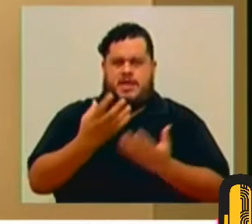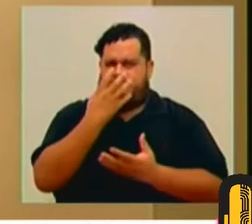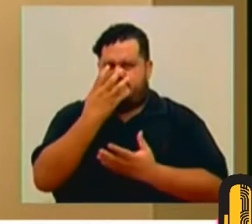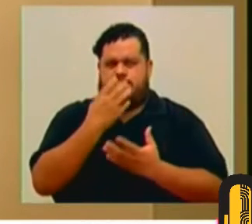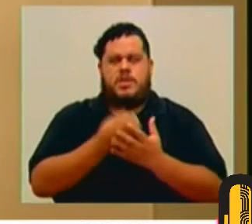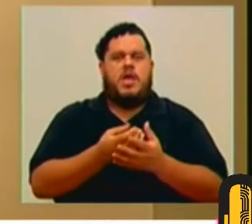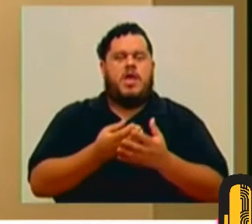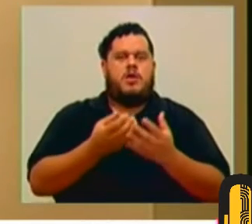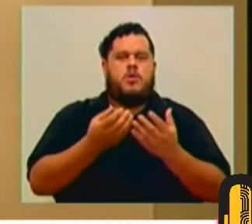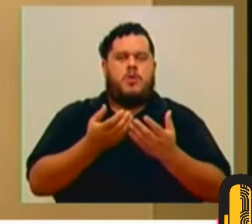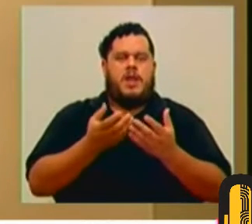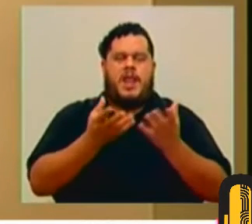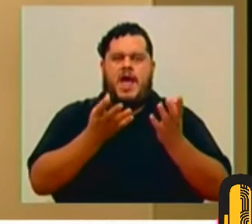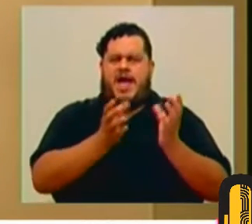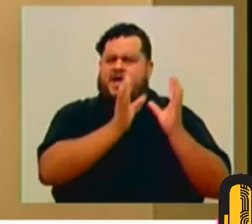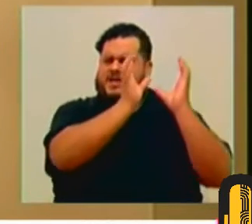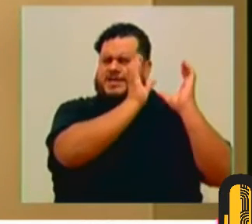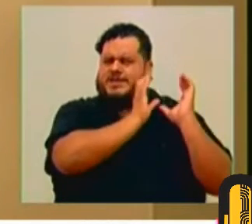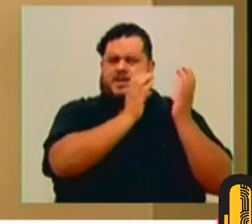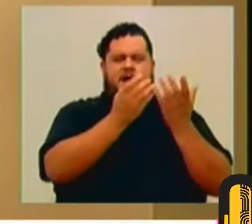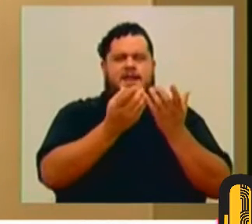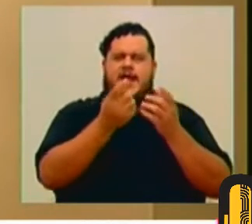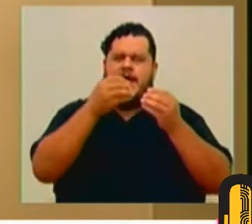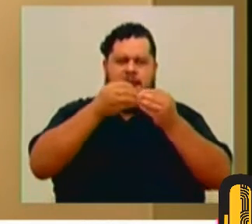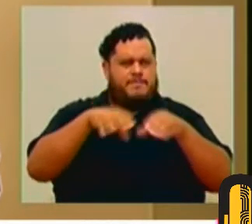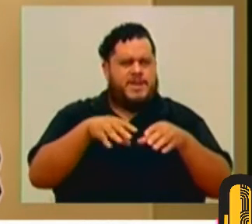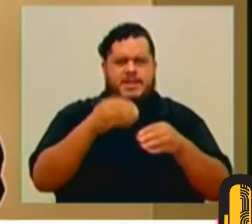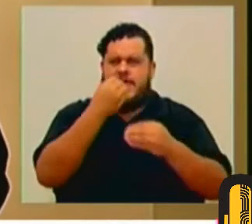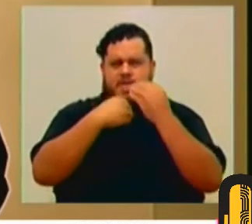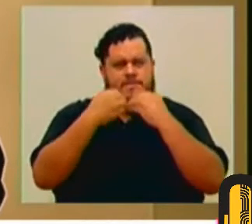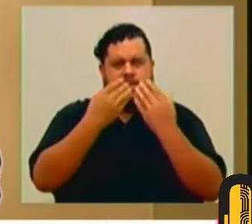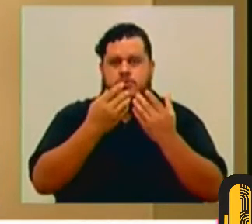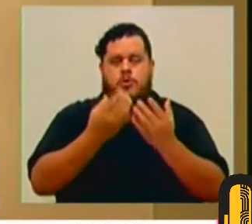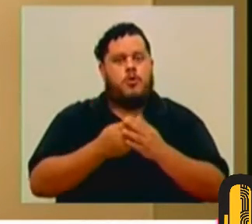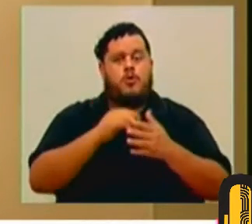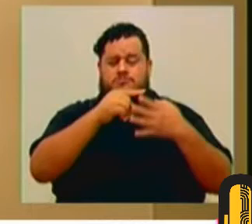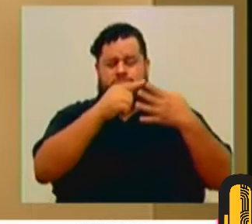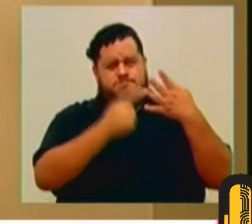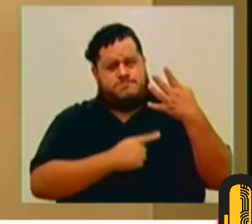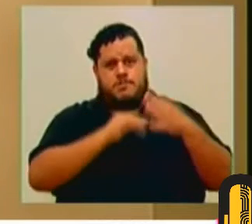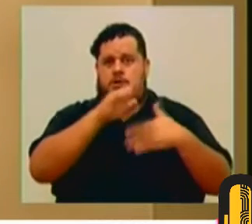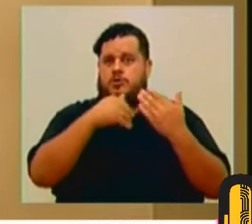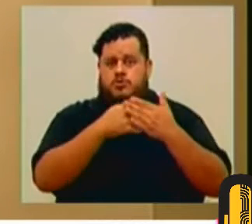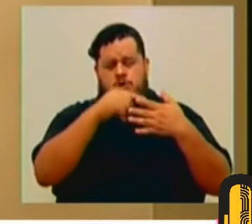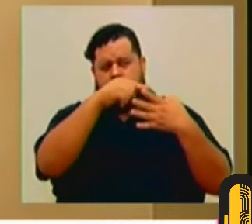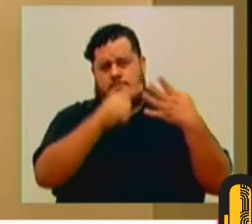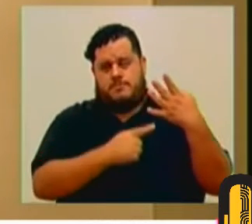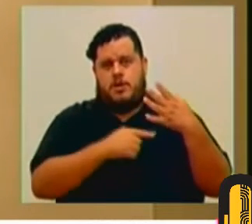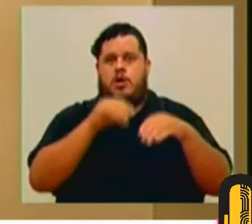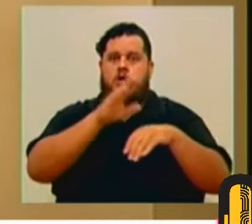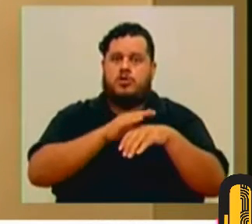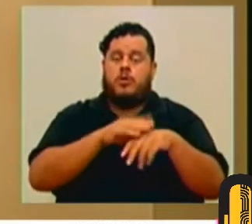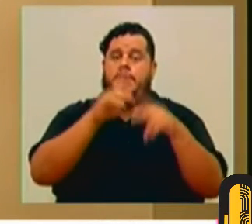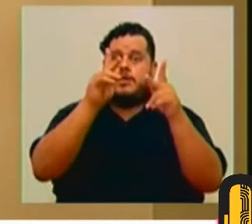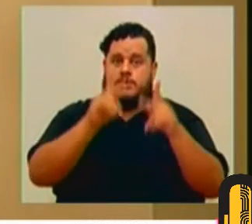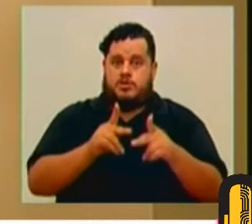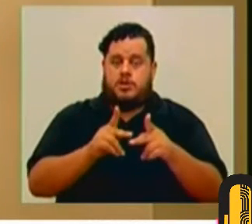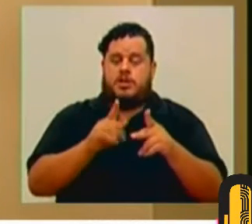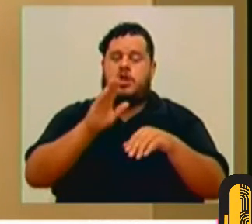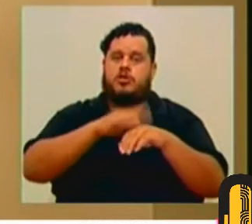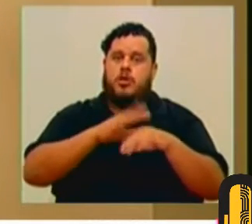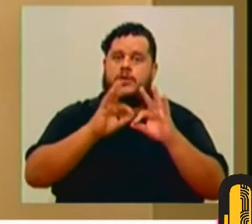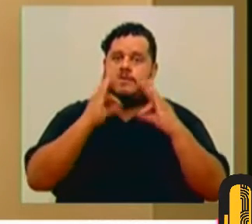sobrecarga cognitiva, en pérdida de apetito, malestar físico, en fin, todas las consecuencias sobre las personas, sobre las